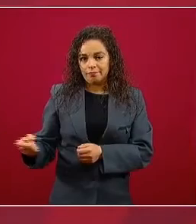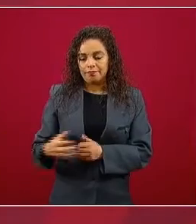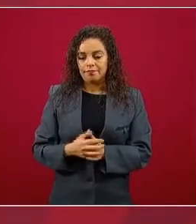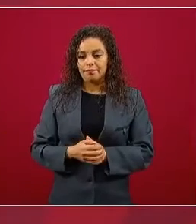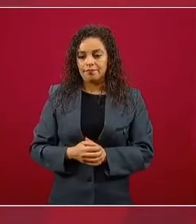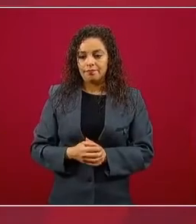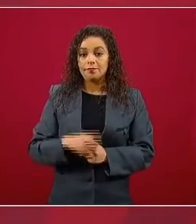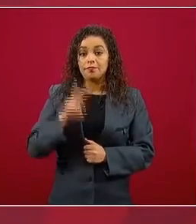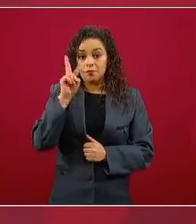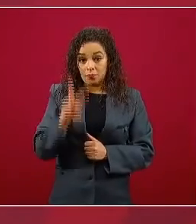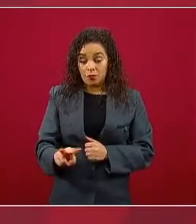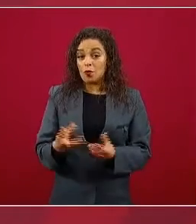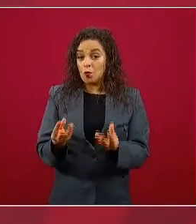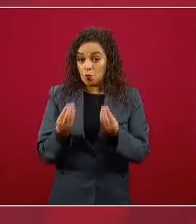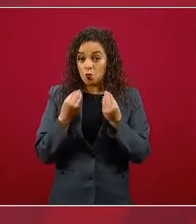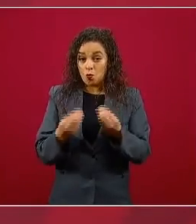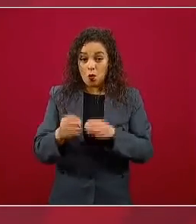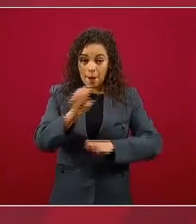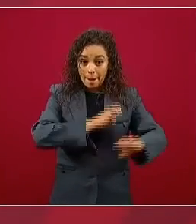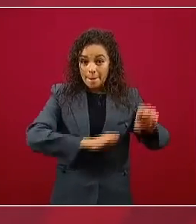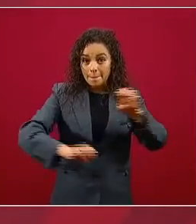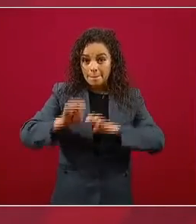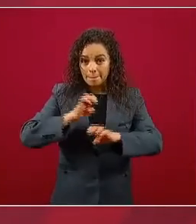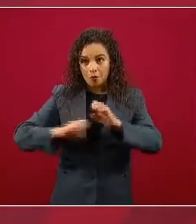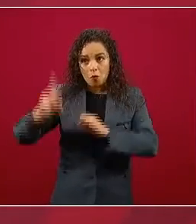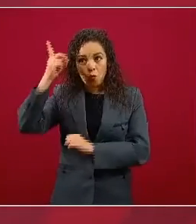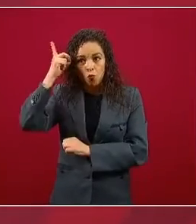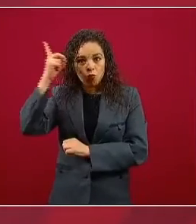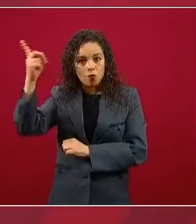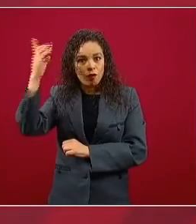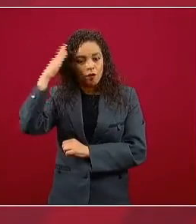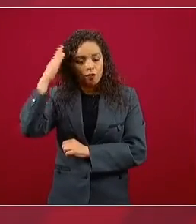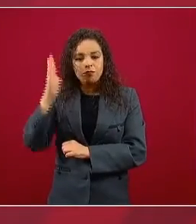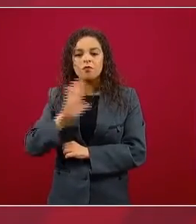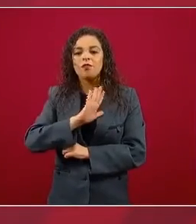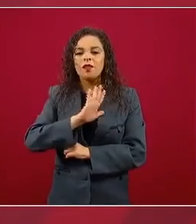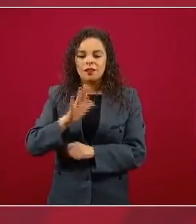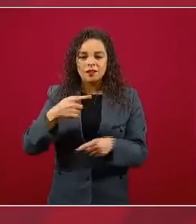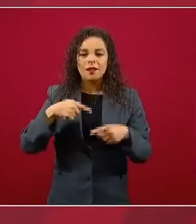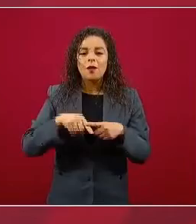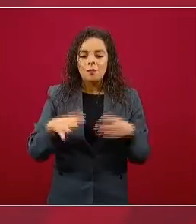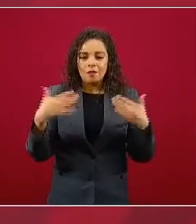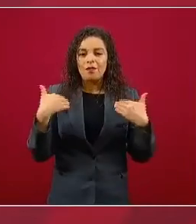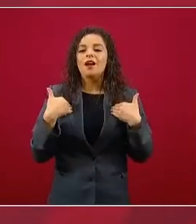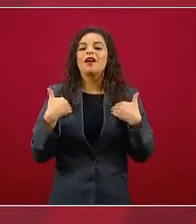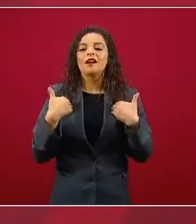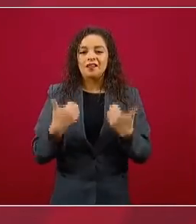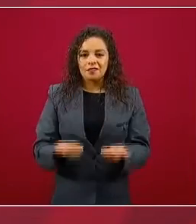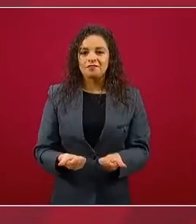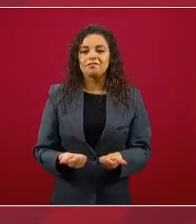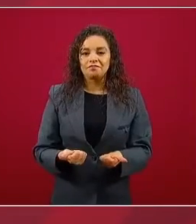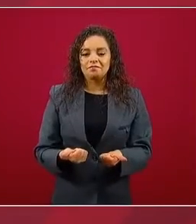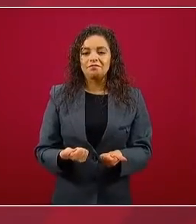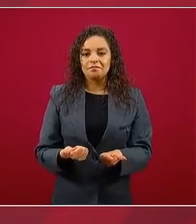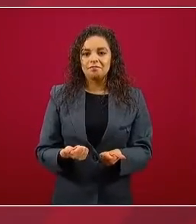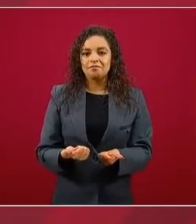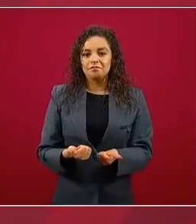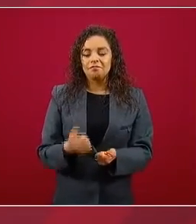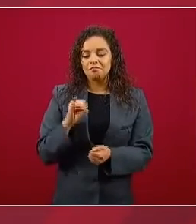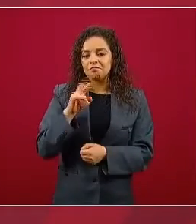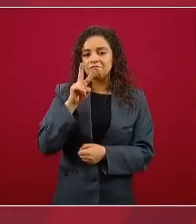lo están entendiendo. Les comentaba yo de que, así como en el caso de